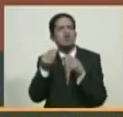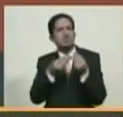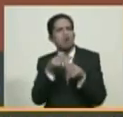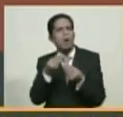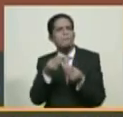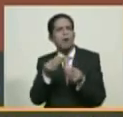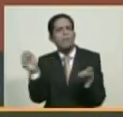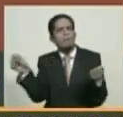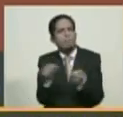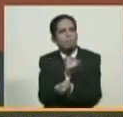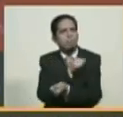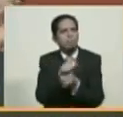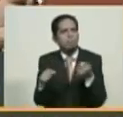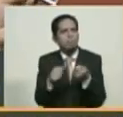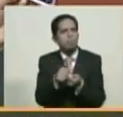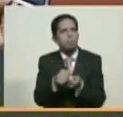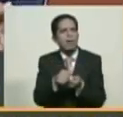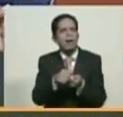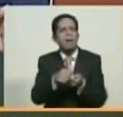en Colombia.